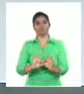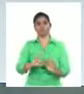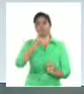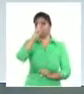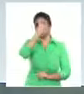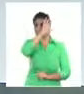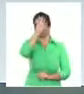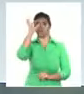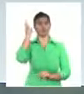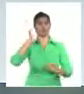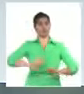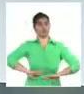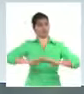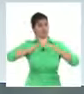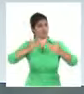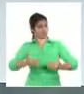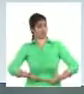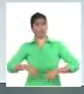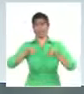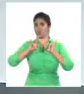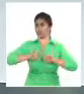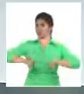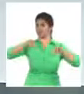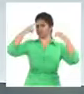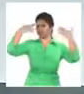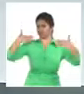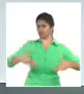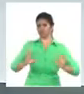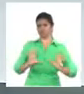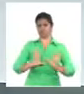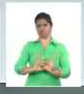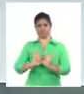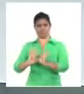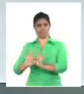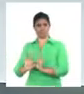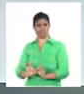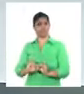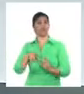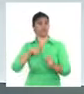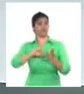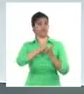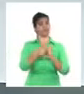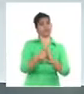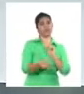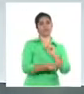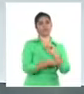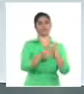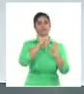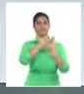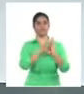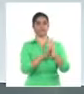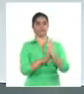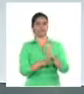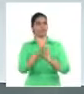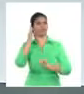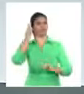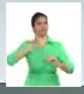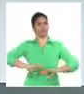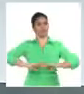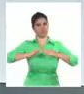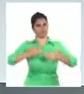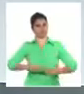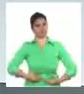Ciencias Médicas, se desarrolla un proyecto que contribuye a fortalecer el programa materno-infantil en la provincia de Santiago de Cuba. La colega